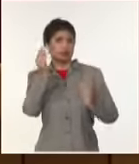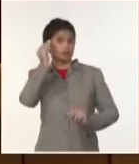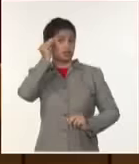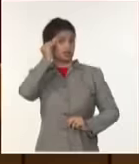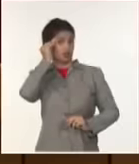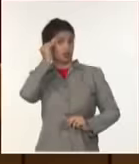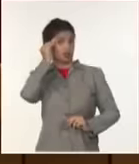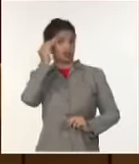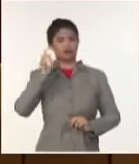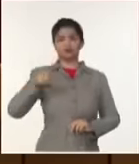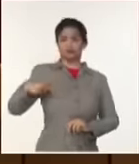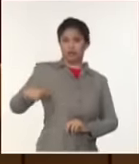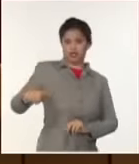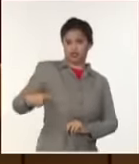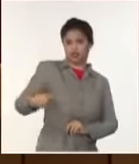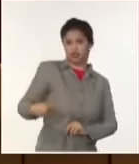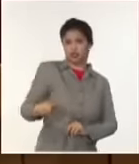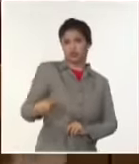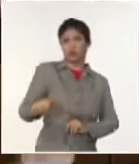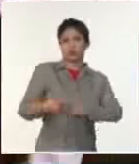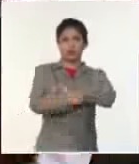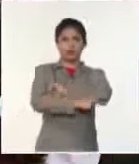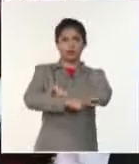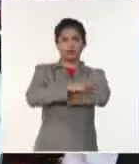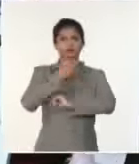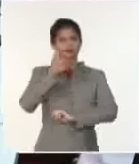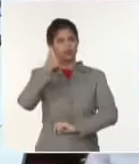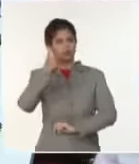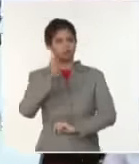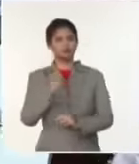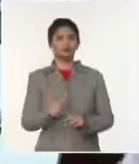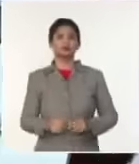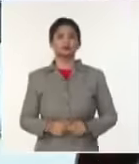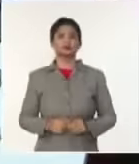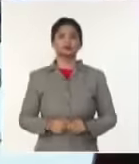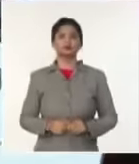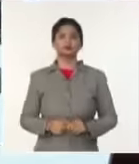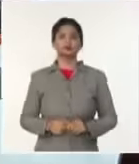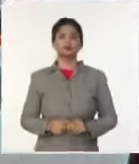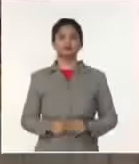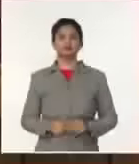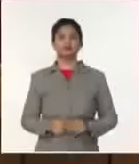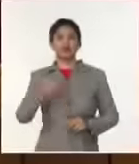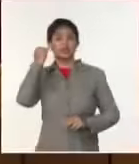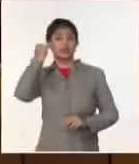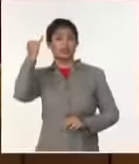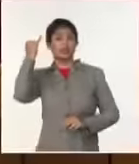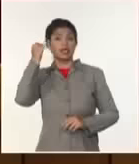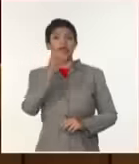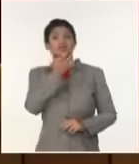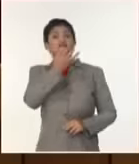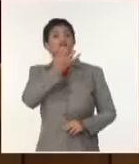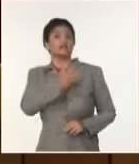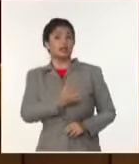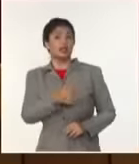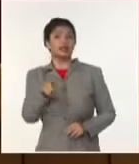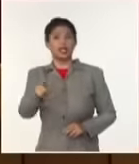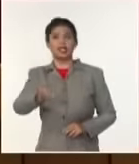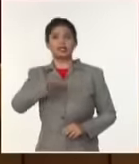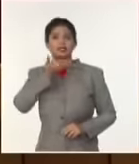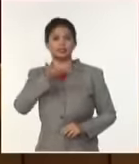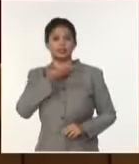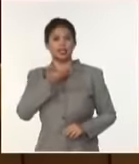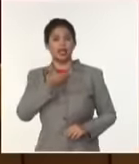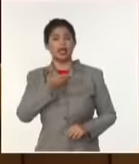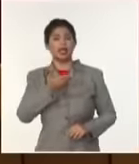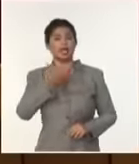soluciones que Cuba está necesitando. La filosofía fidelista de la confianza en el pueblo, que es